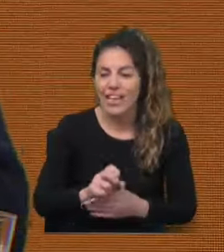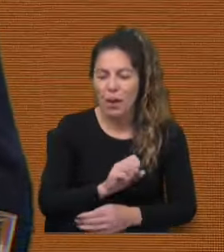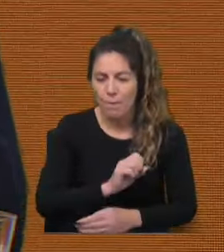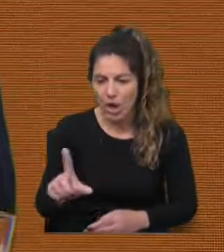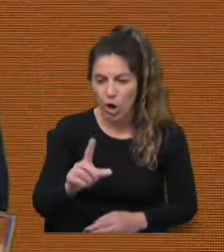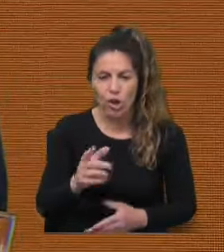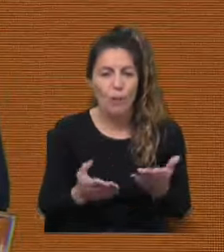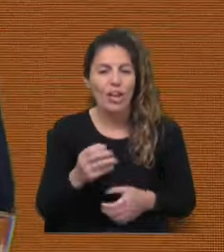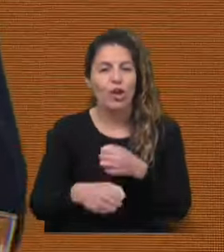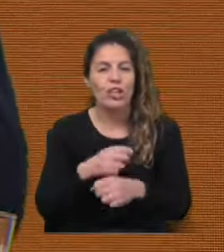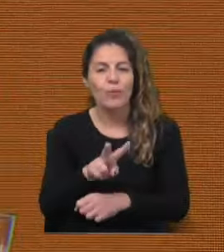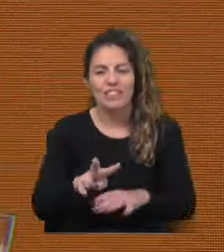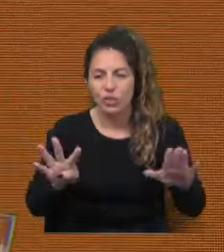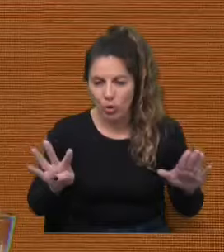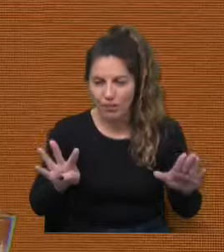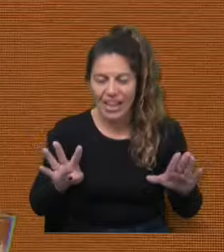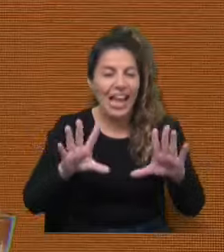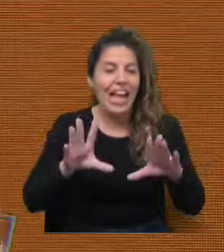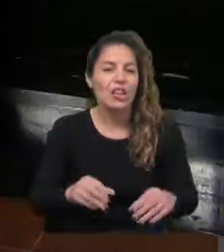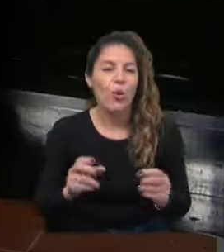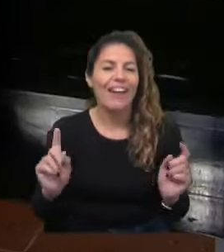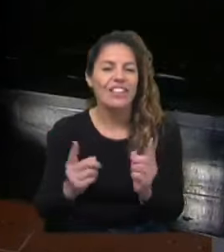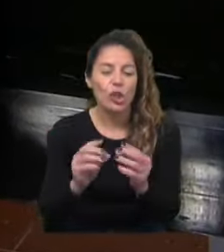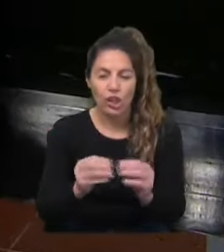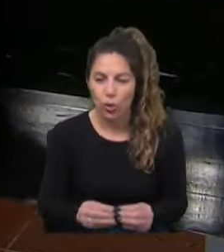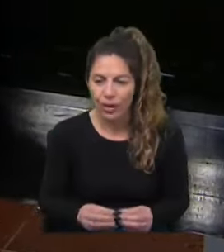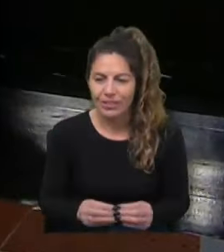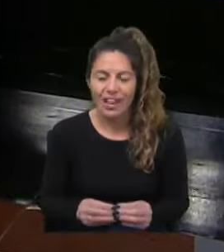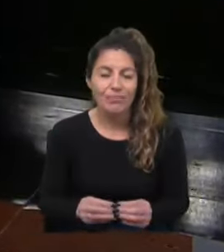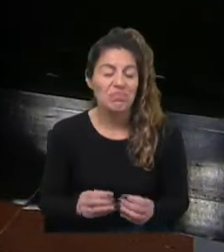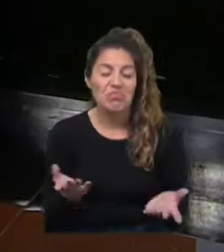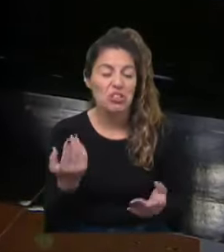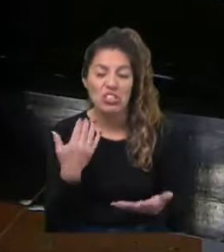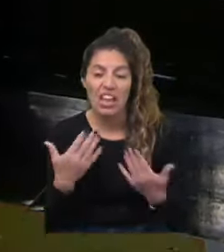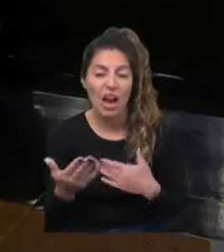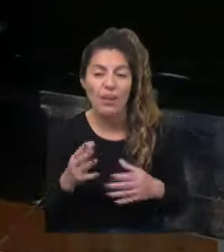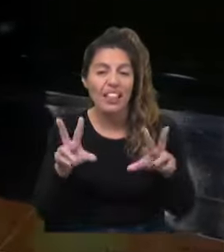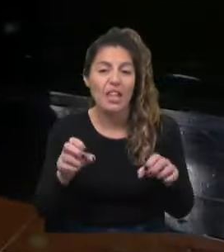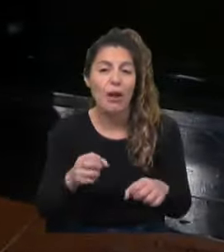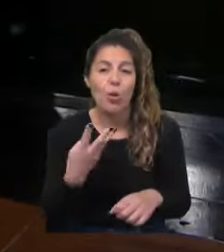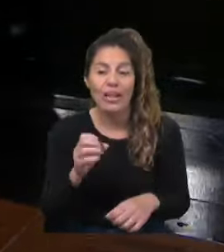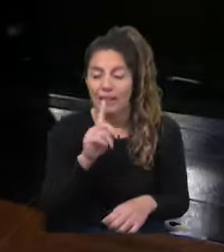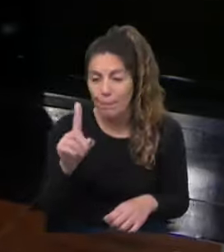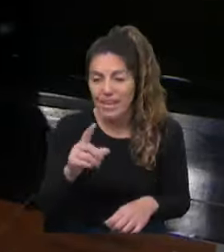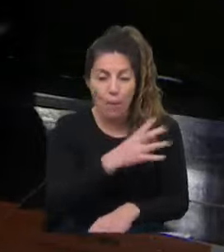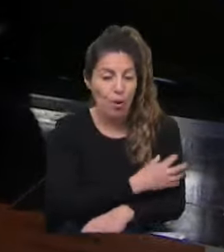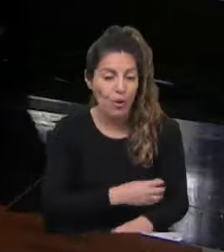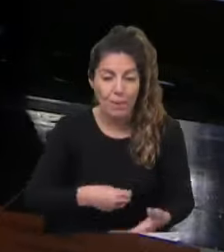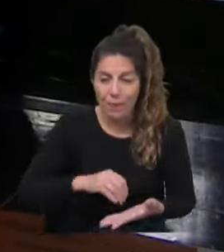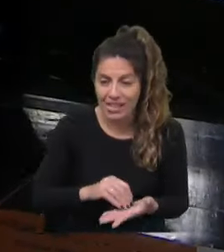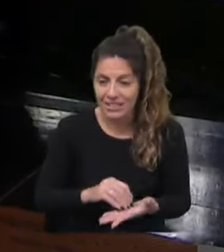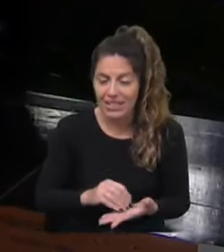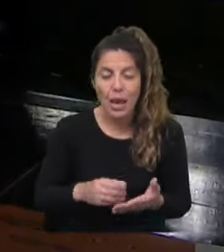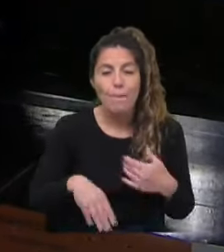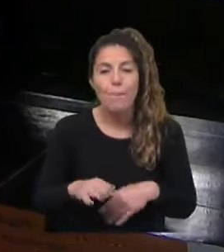que en 2019. En toda la rendición de cuentas se ignora el tema de que hay 40.000 pobres más y que hay